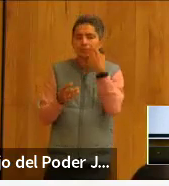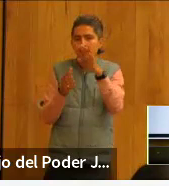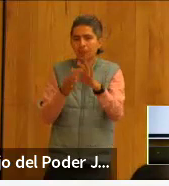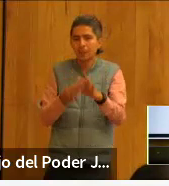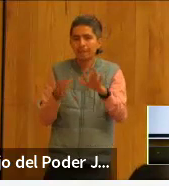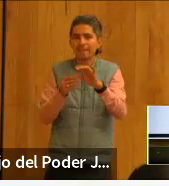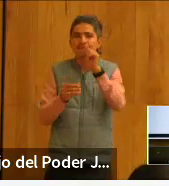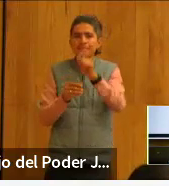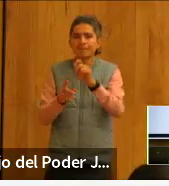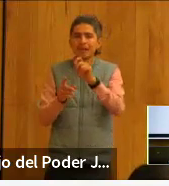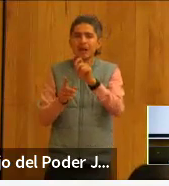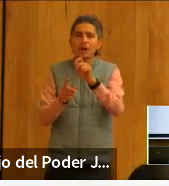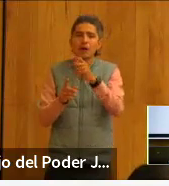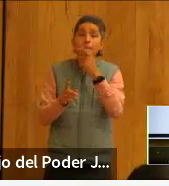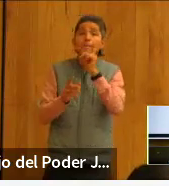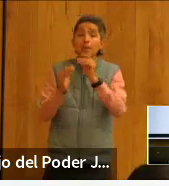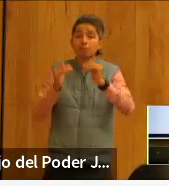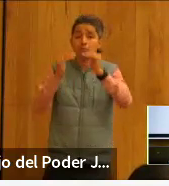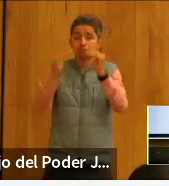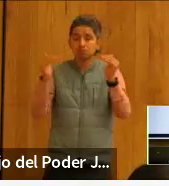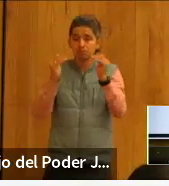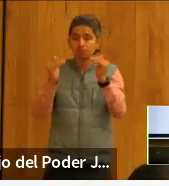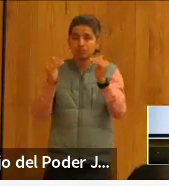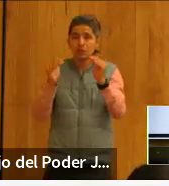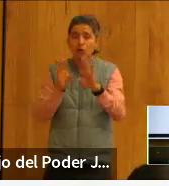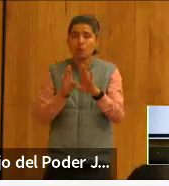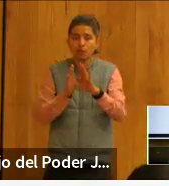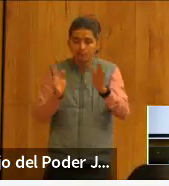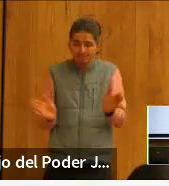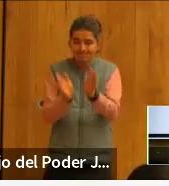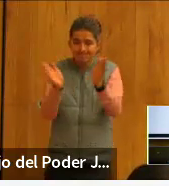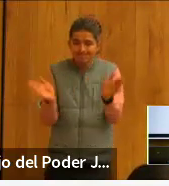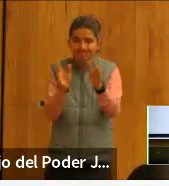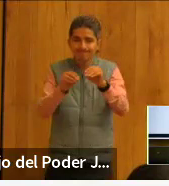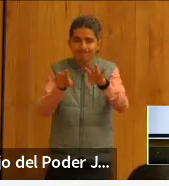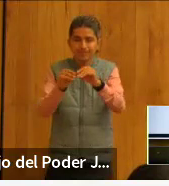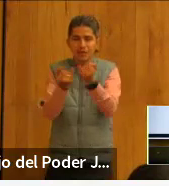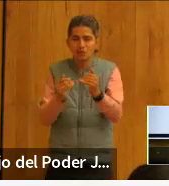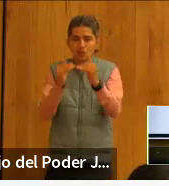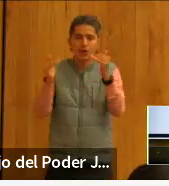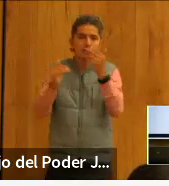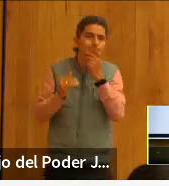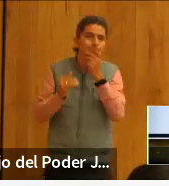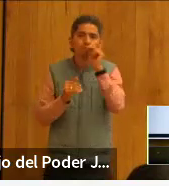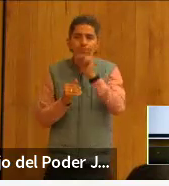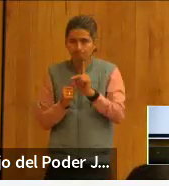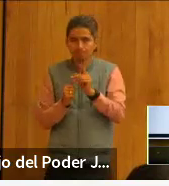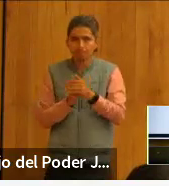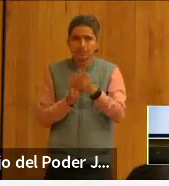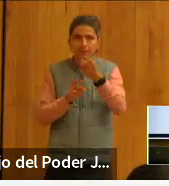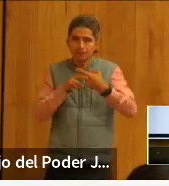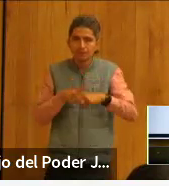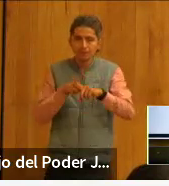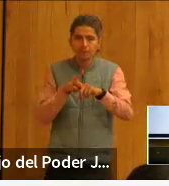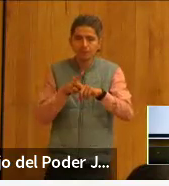a la perspectiva de género, pero en una dinámica de promover esa igualdad entre hombres y mujeres. Al inicio de